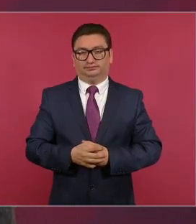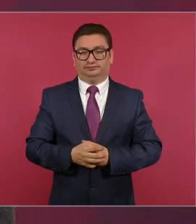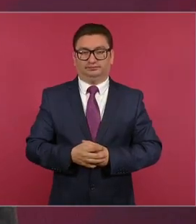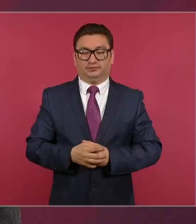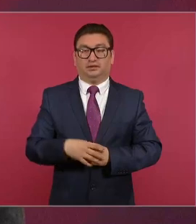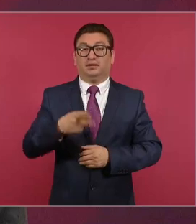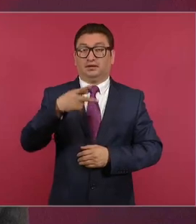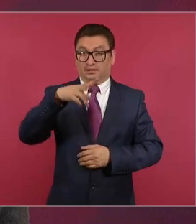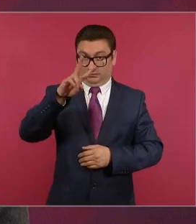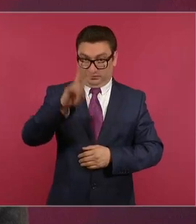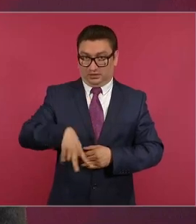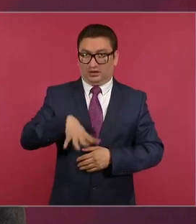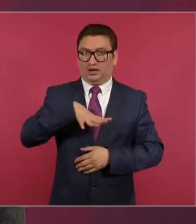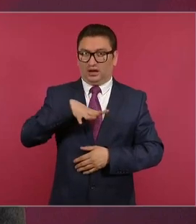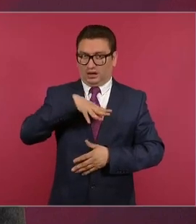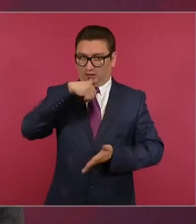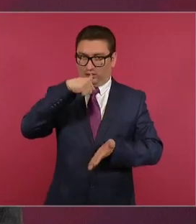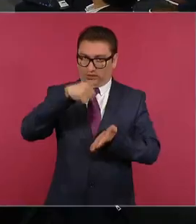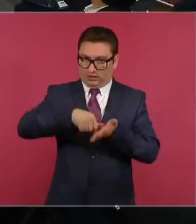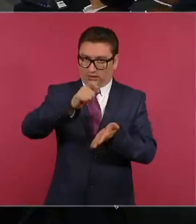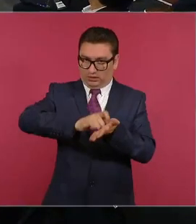Pero existen las cartas